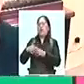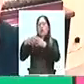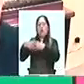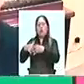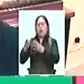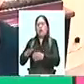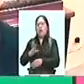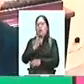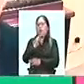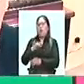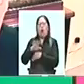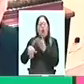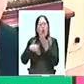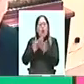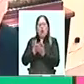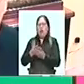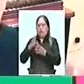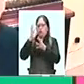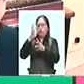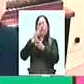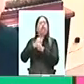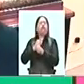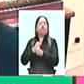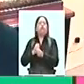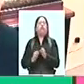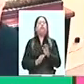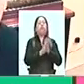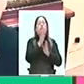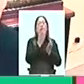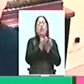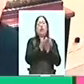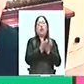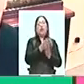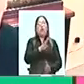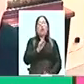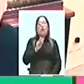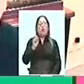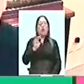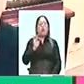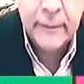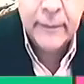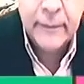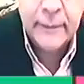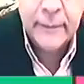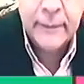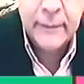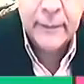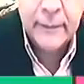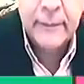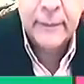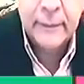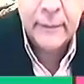sector forestal, sin desdeñarlo. Con eso podemos crecer muy rápido por encima de ese 4,8%. Bien, y esperemos que